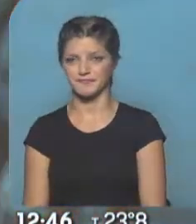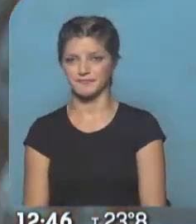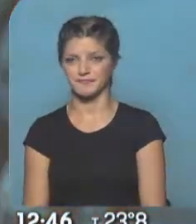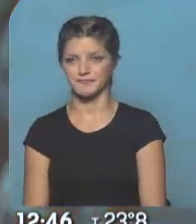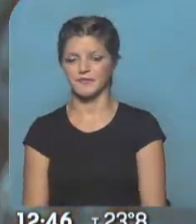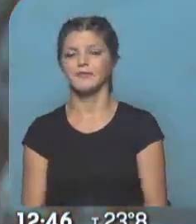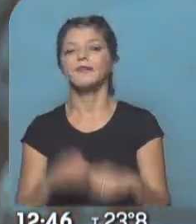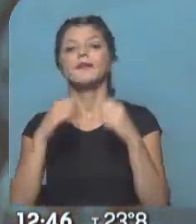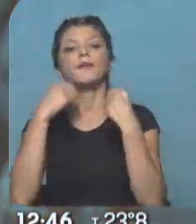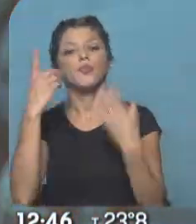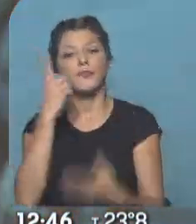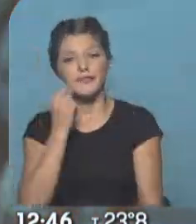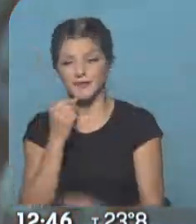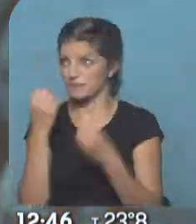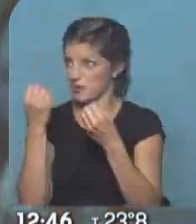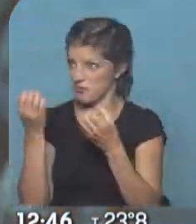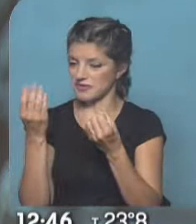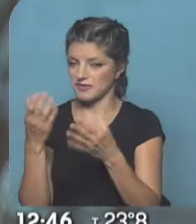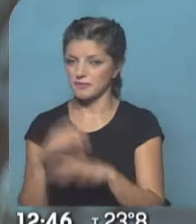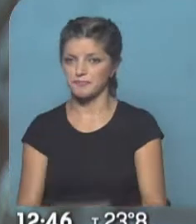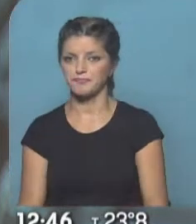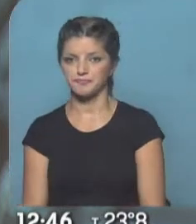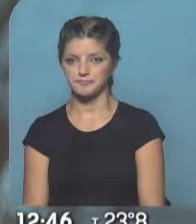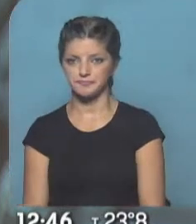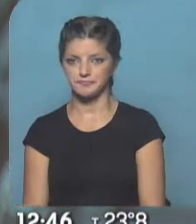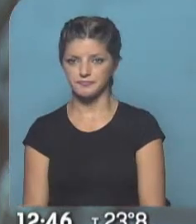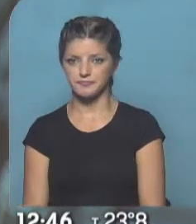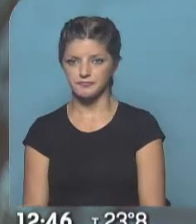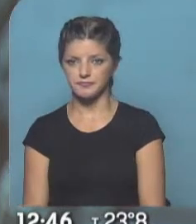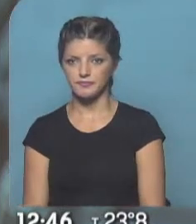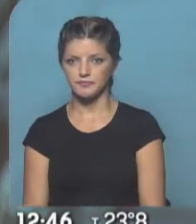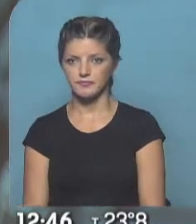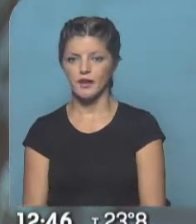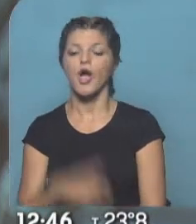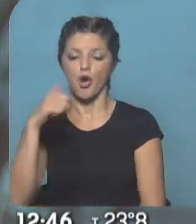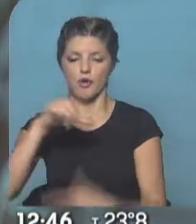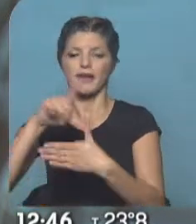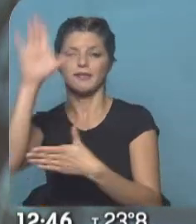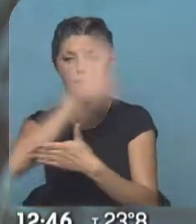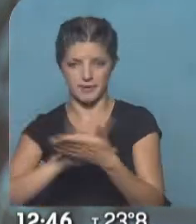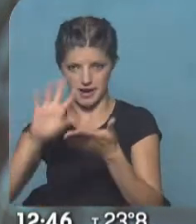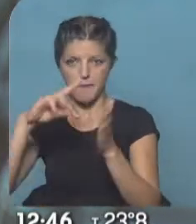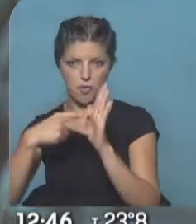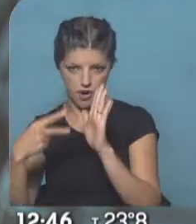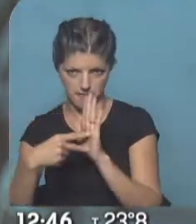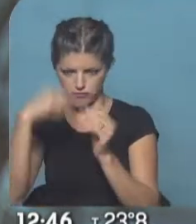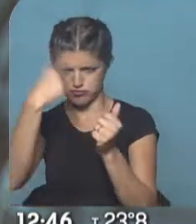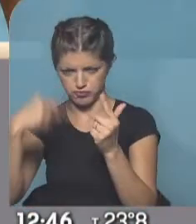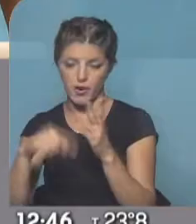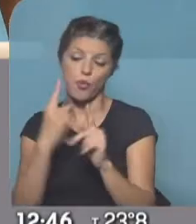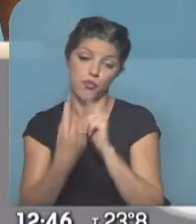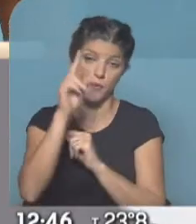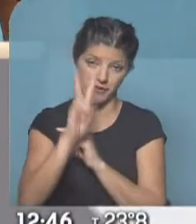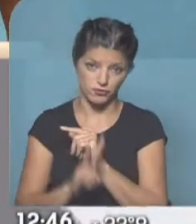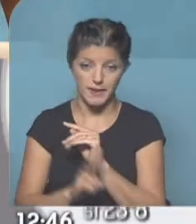días. ¿Cómo te va? No es solo Venezuela el problema latinoamericano hoy, aunque parece el más incendiario en este momento,